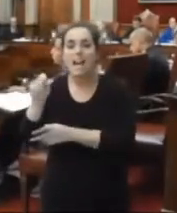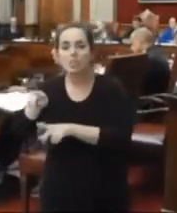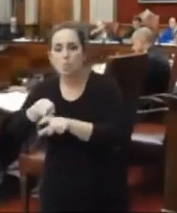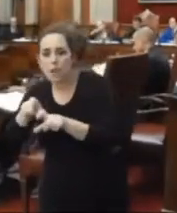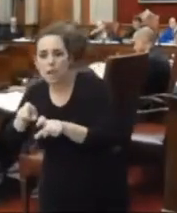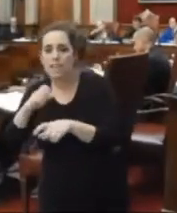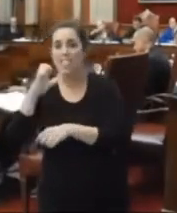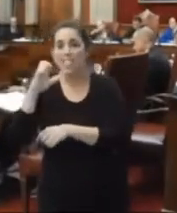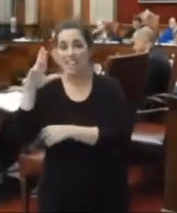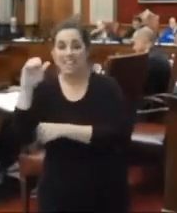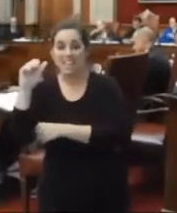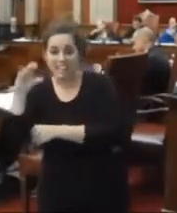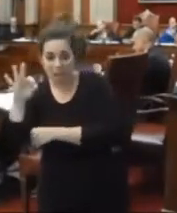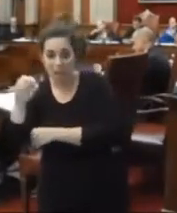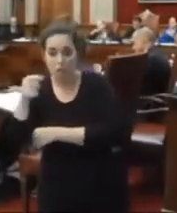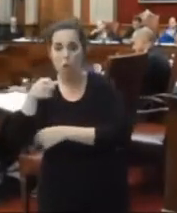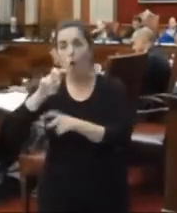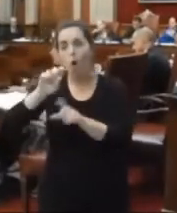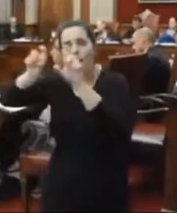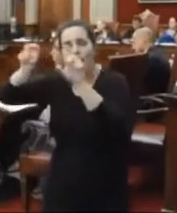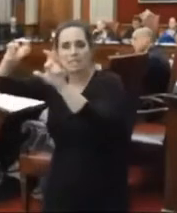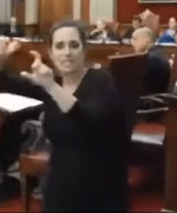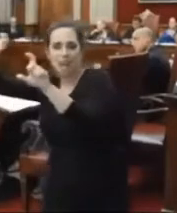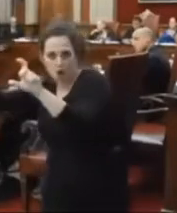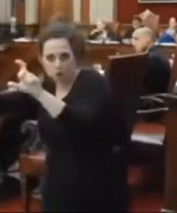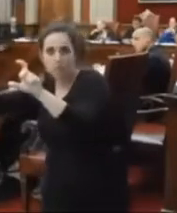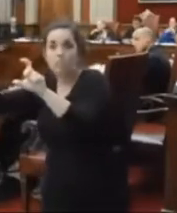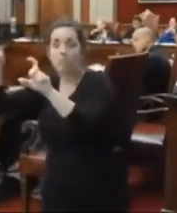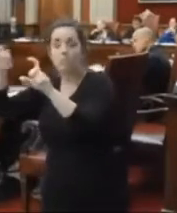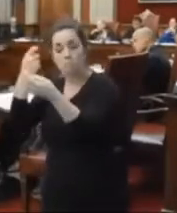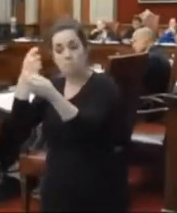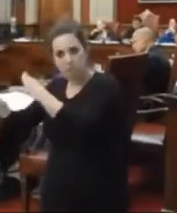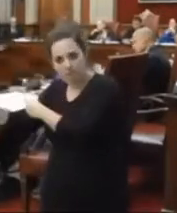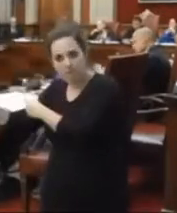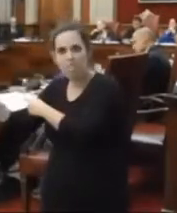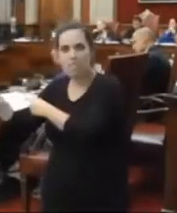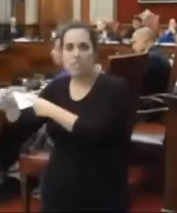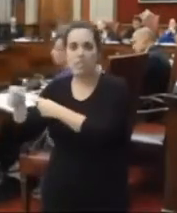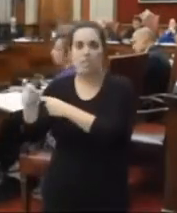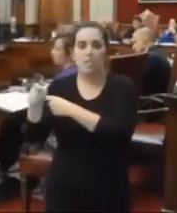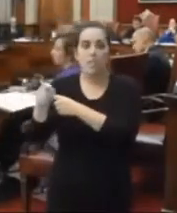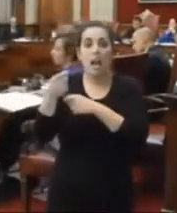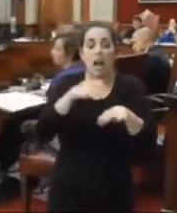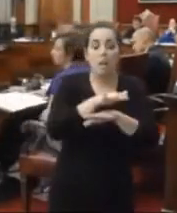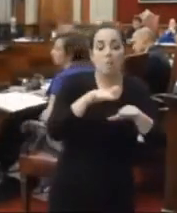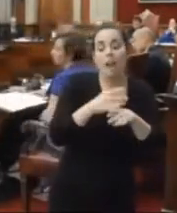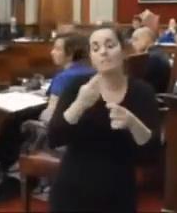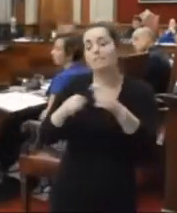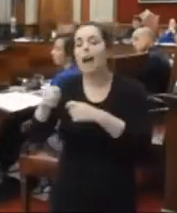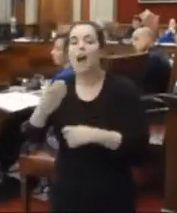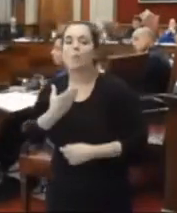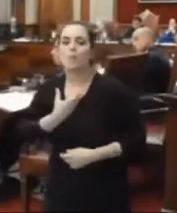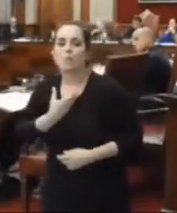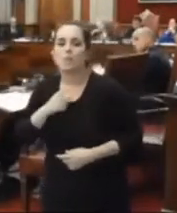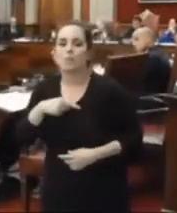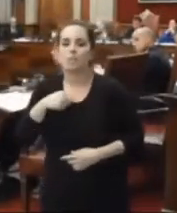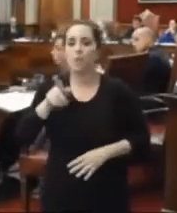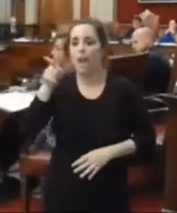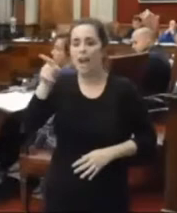De Sursic, Sociedad Anónima, la playa al ayuntamiento y se quedó con Montaña